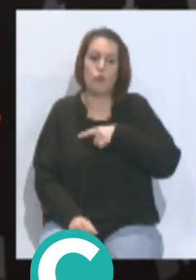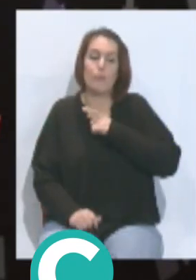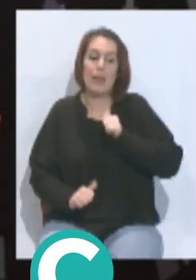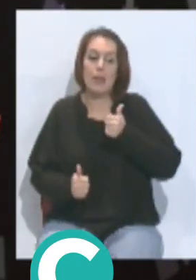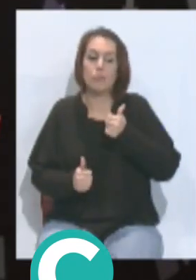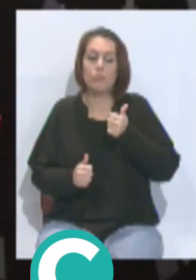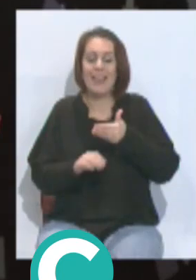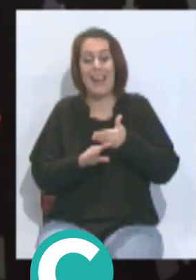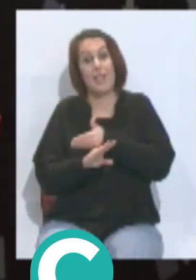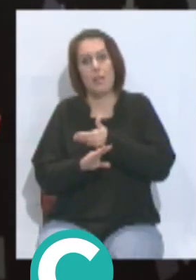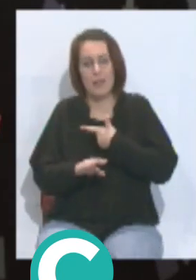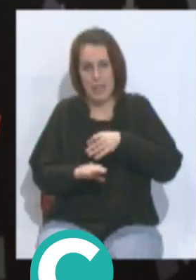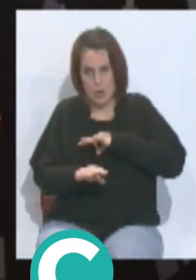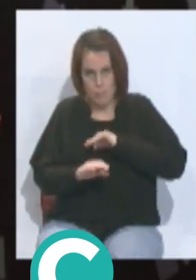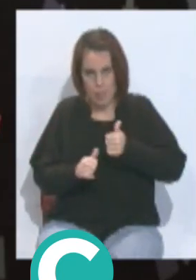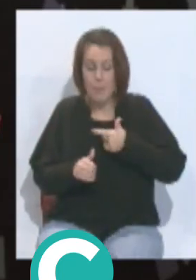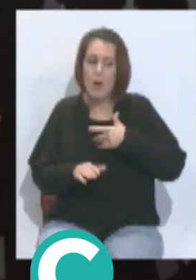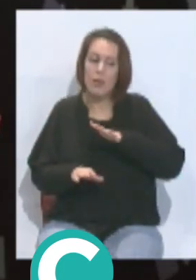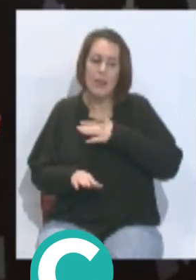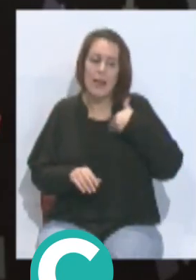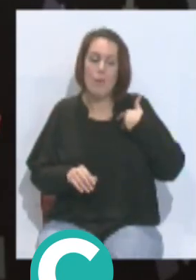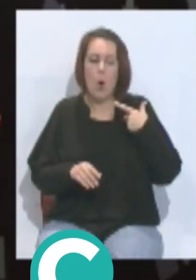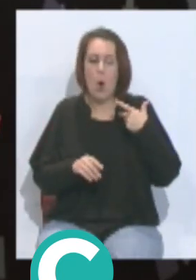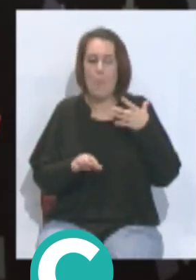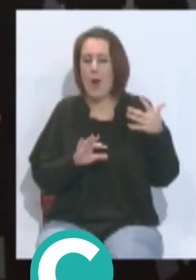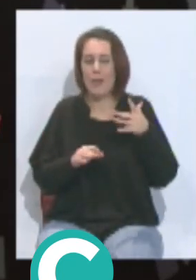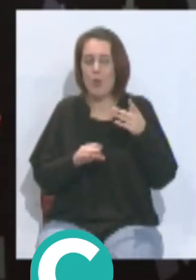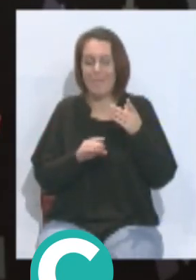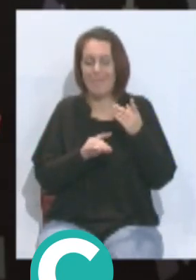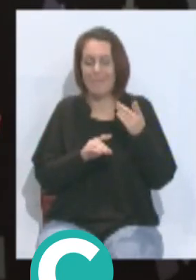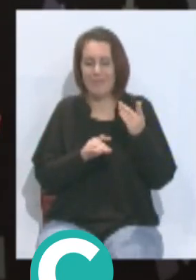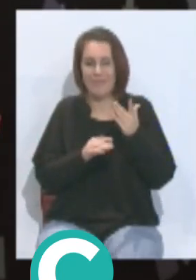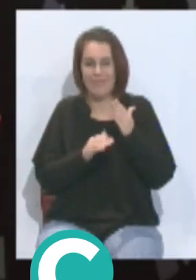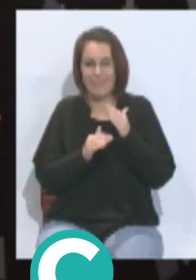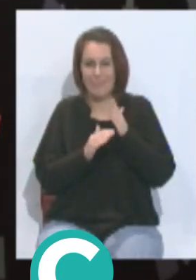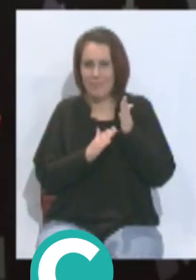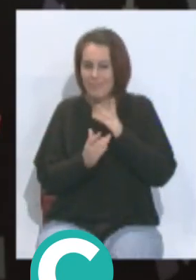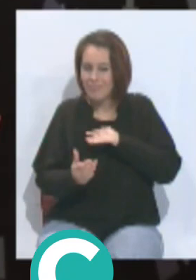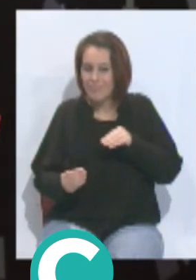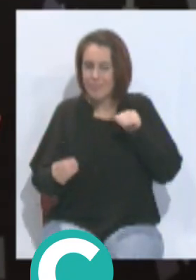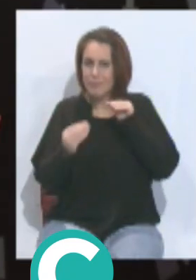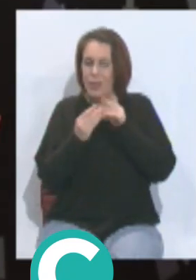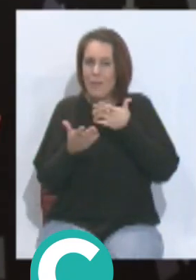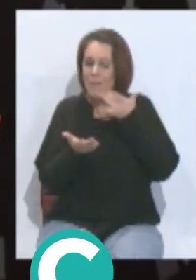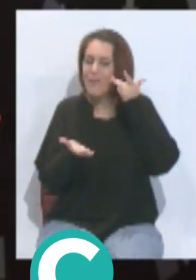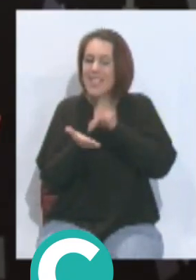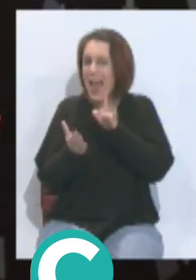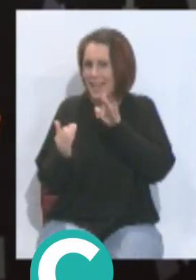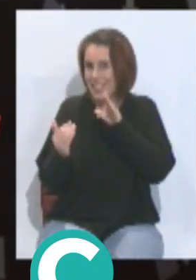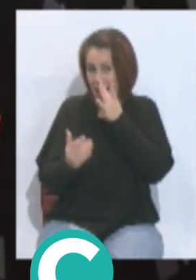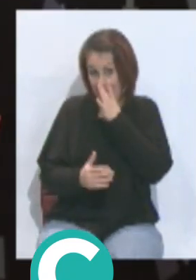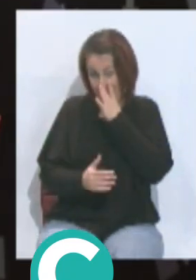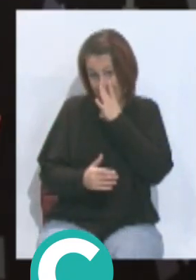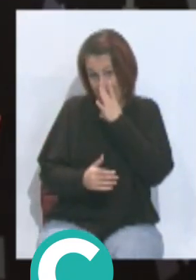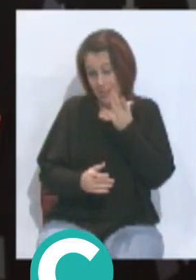a empezar un poquito antes, en enero, pero sí, queríamos hacerlo coincidir más o menos con la fecha de, ¿no?, del carnaval no